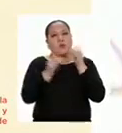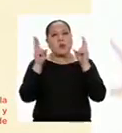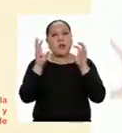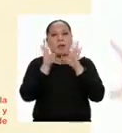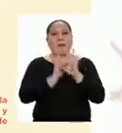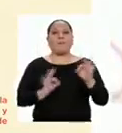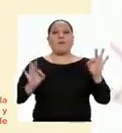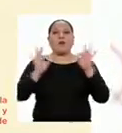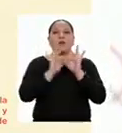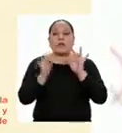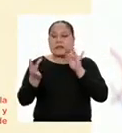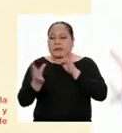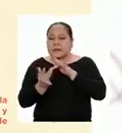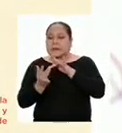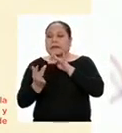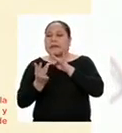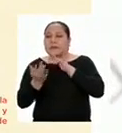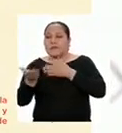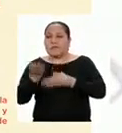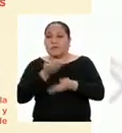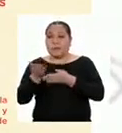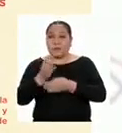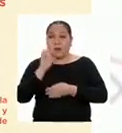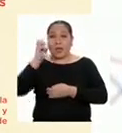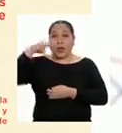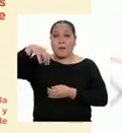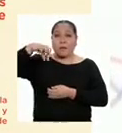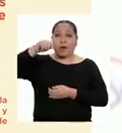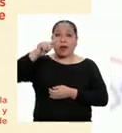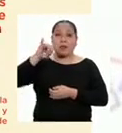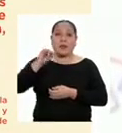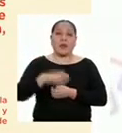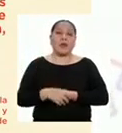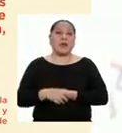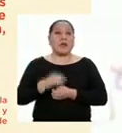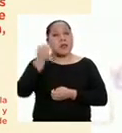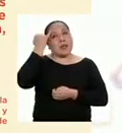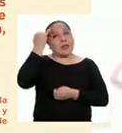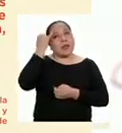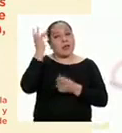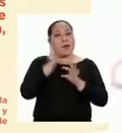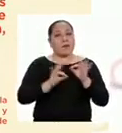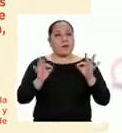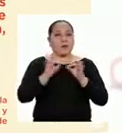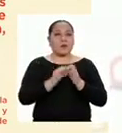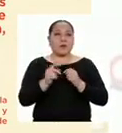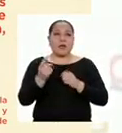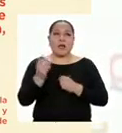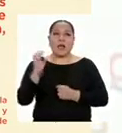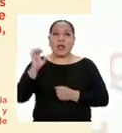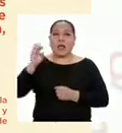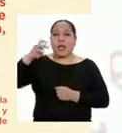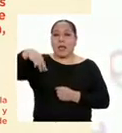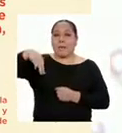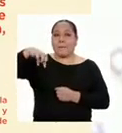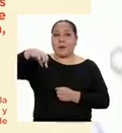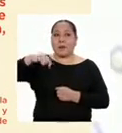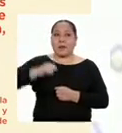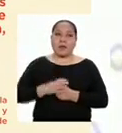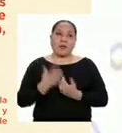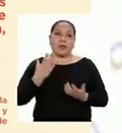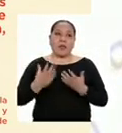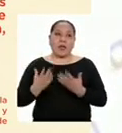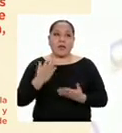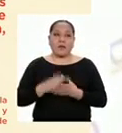de la empatía en la adolescencia. Y para la idea principal, he concluido que puede ser esto. La empatía puede inhibir conductas antisociales